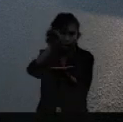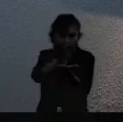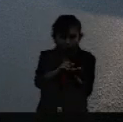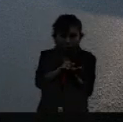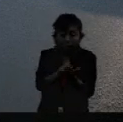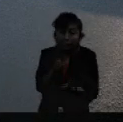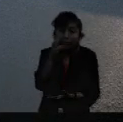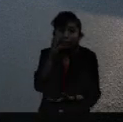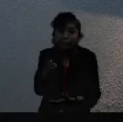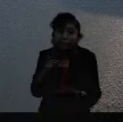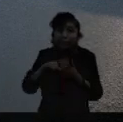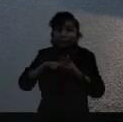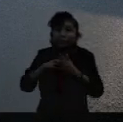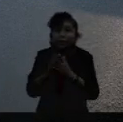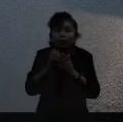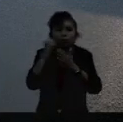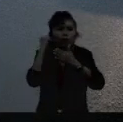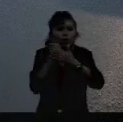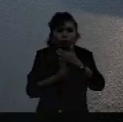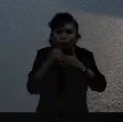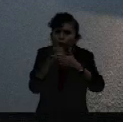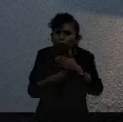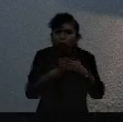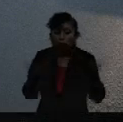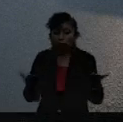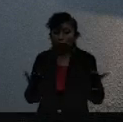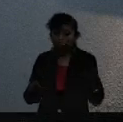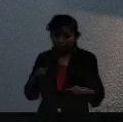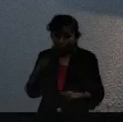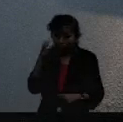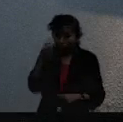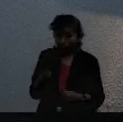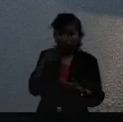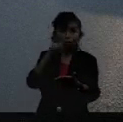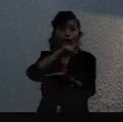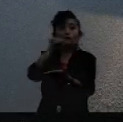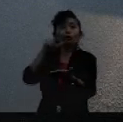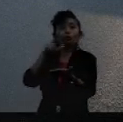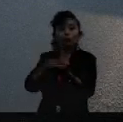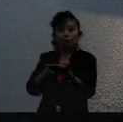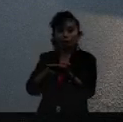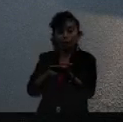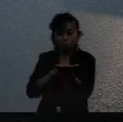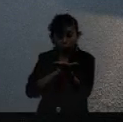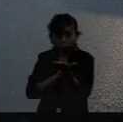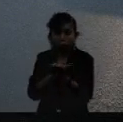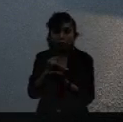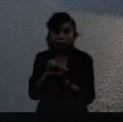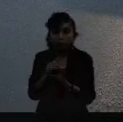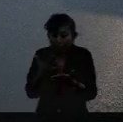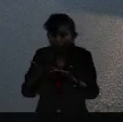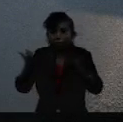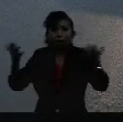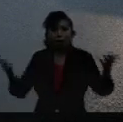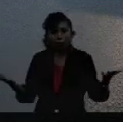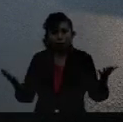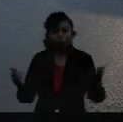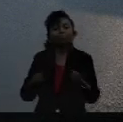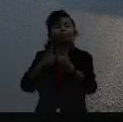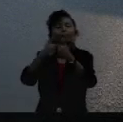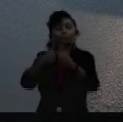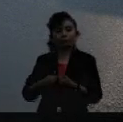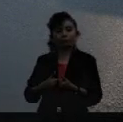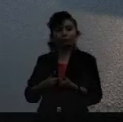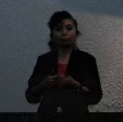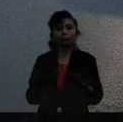fueron el origen de nuestra lucha por hacernos de un lugar en la toma de decisiones y Por quienes ahora estamos